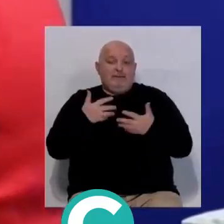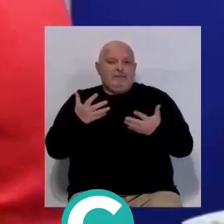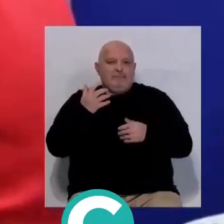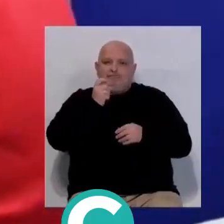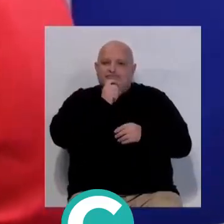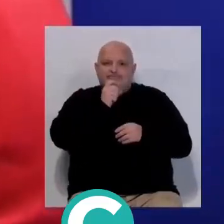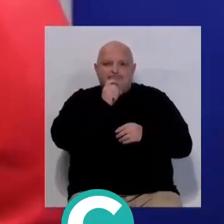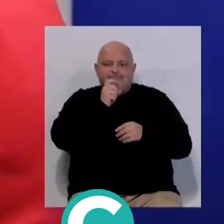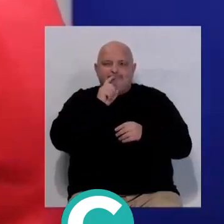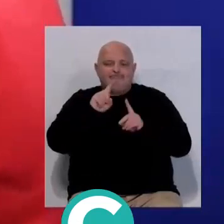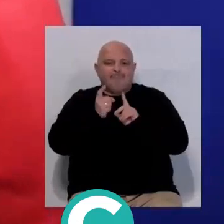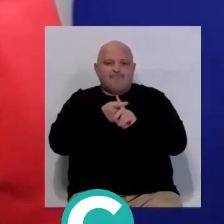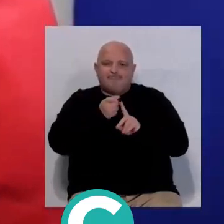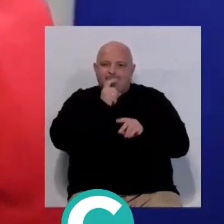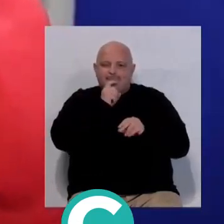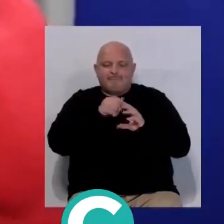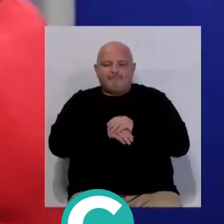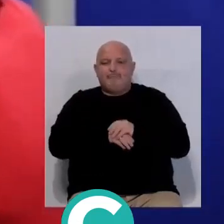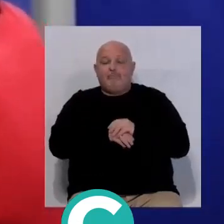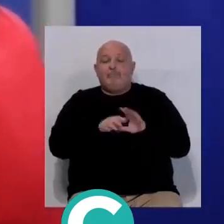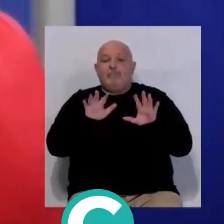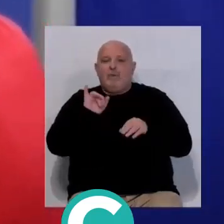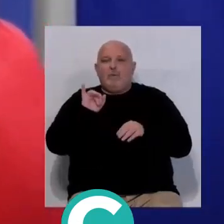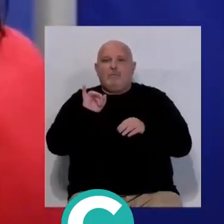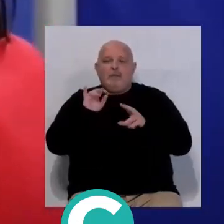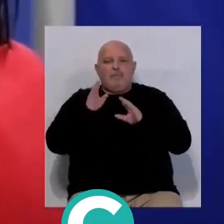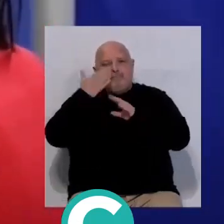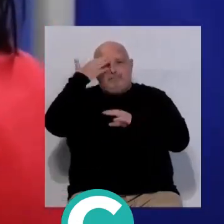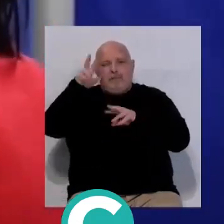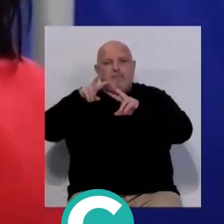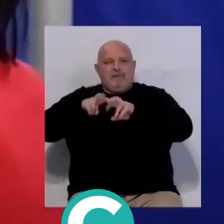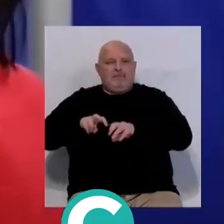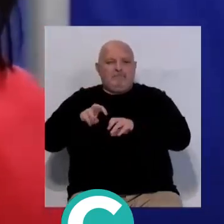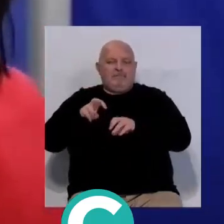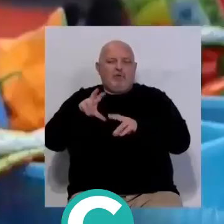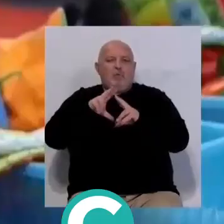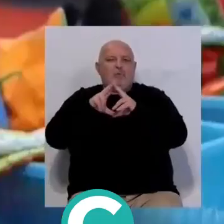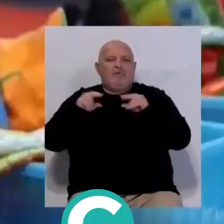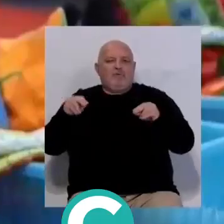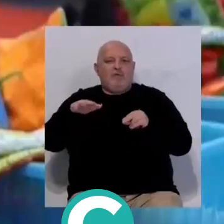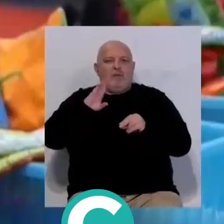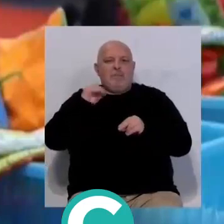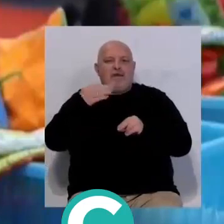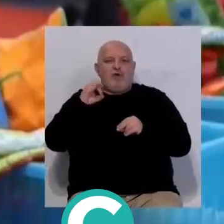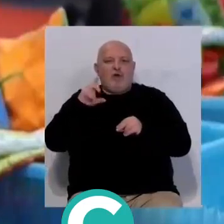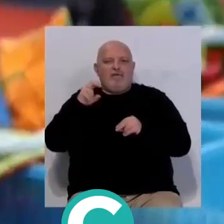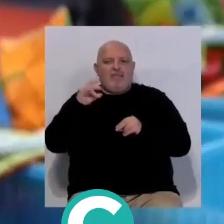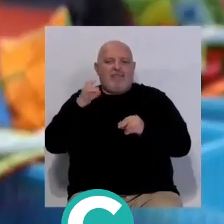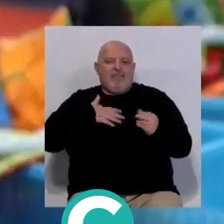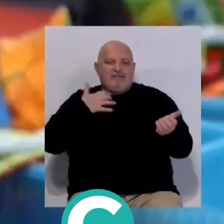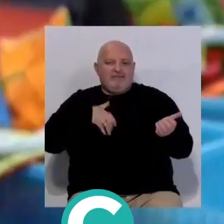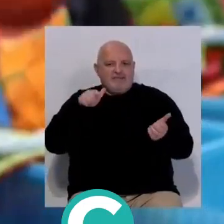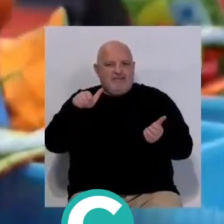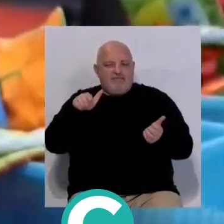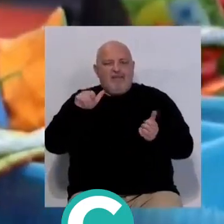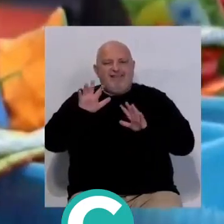muy difícil de diagnosticar. Sí que hay una investigación en marcha en la Universidad Pablo de Olavide de Sevilla,